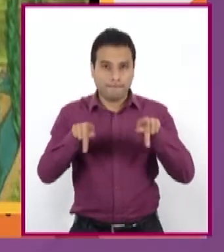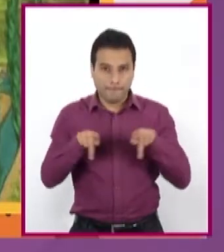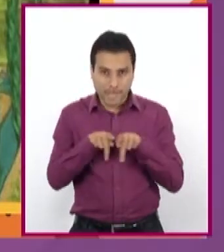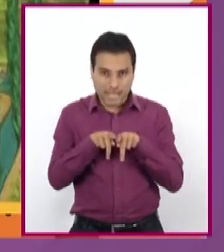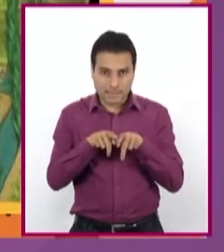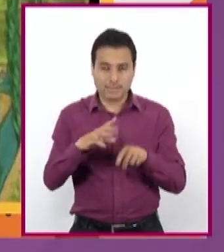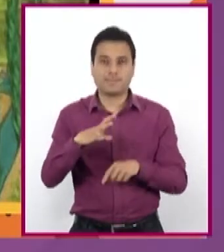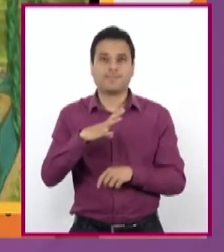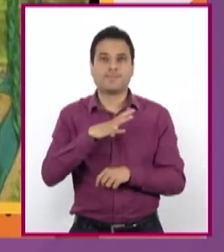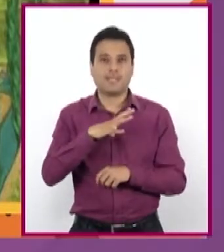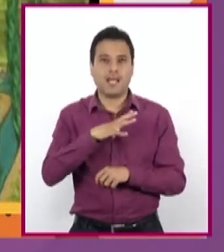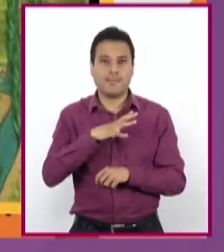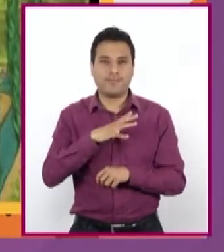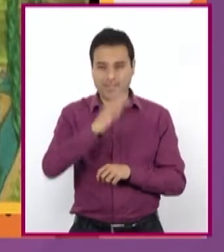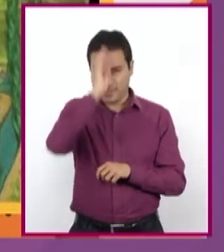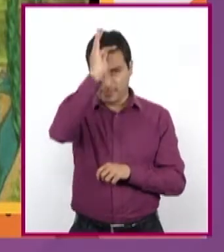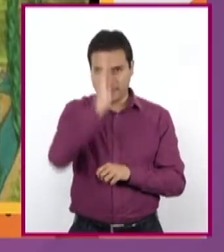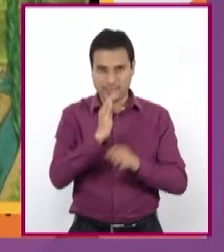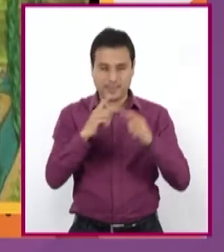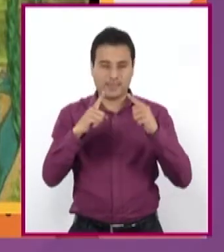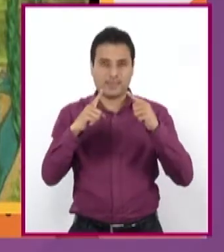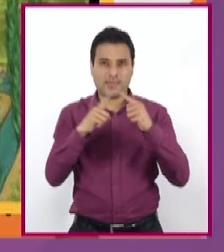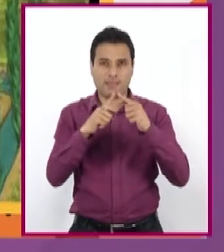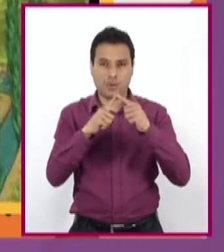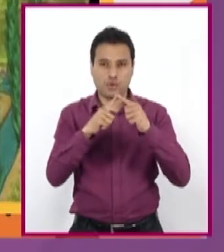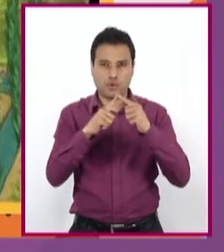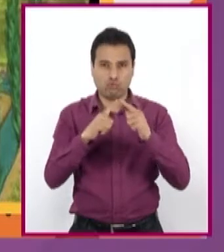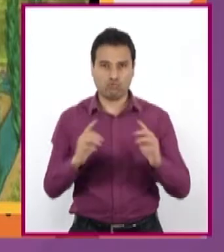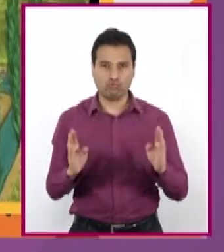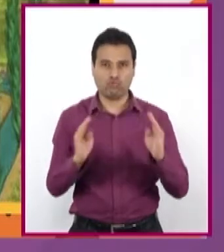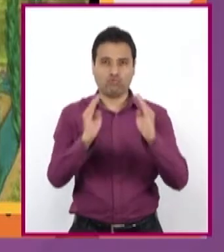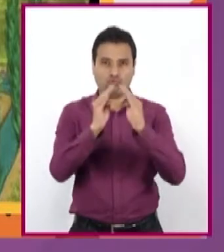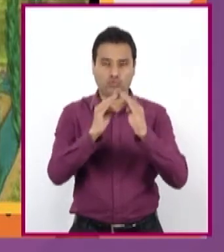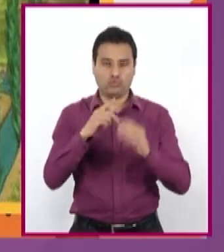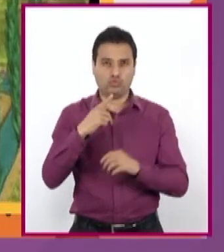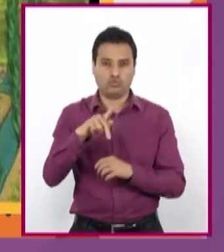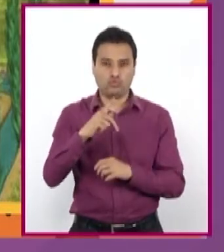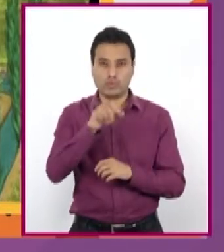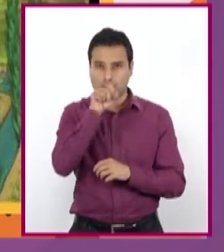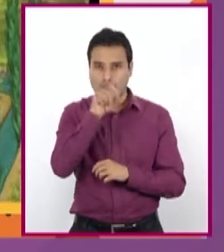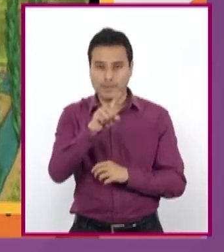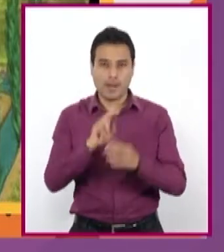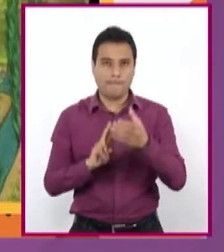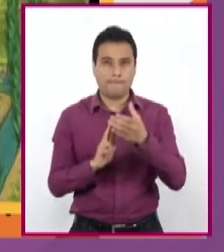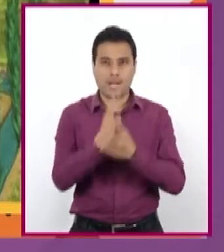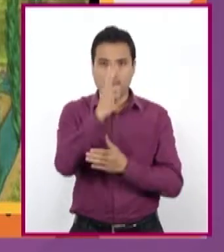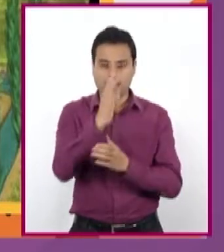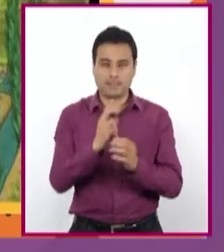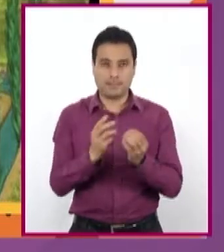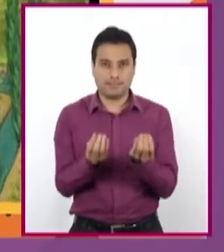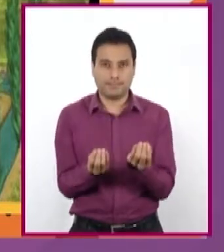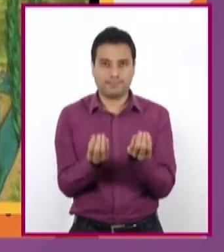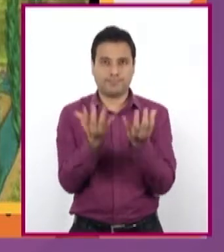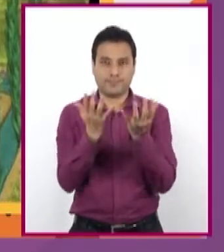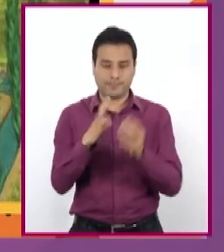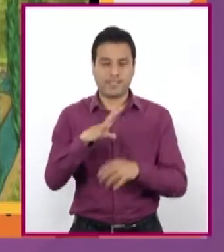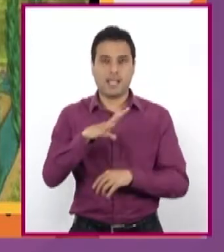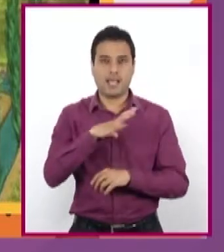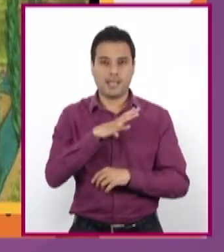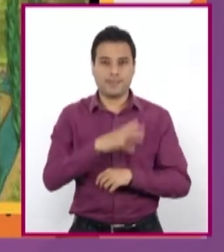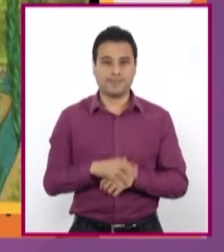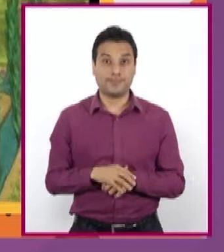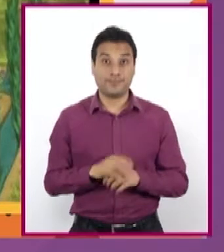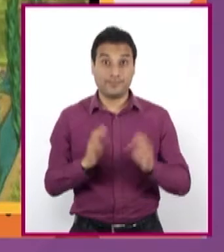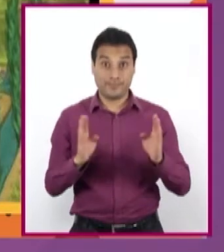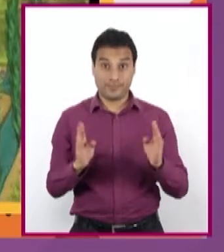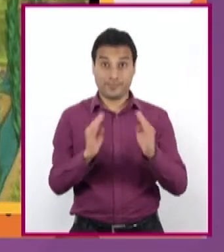templos monumentales formados por basamentos superpuestos de planta rectangular o circular, en cuya cúspide